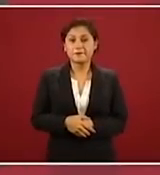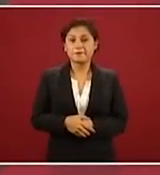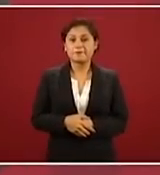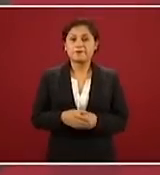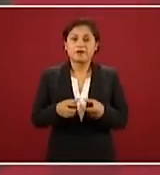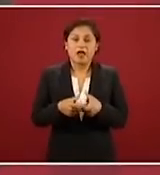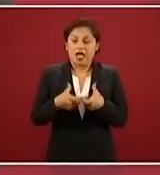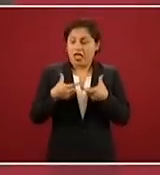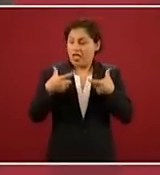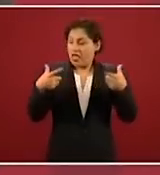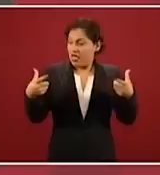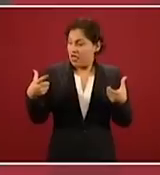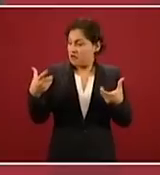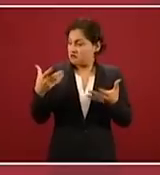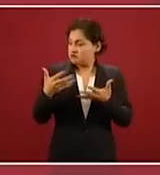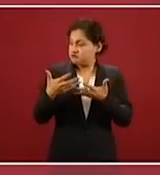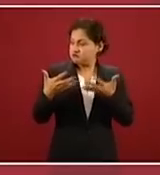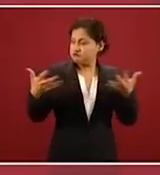sin bienestar, no es crecer